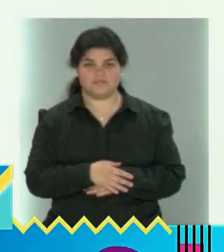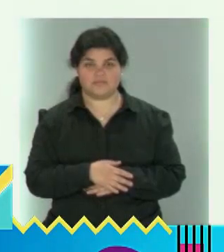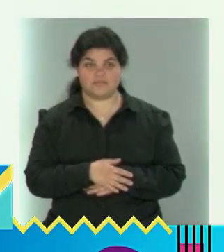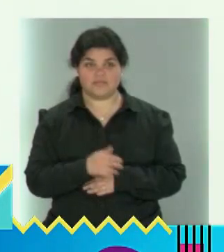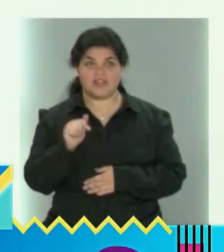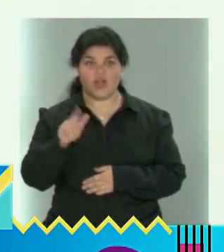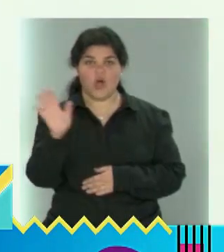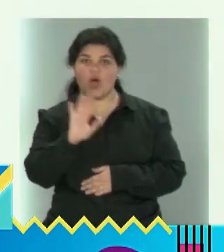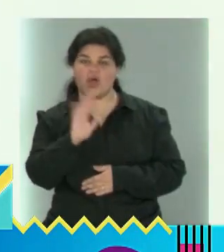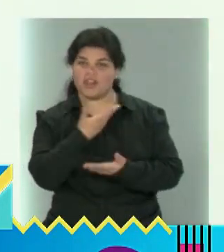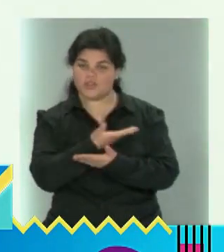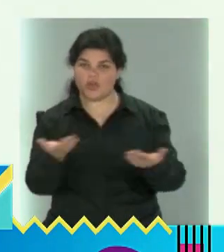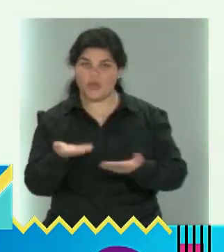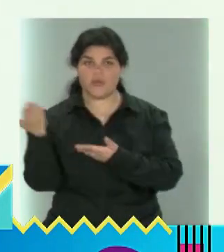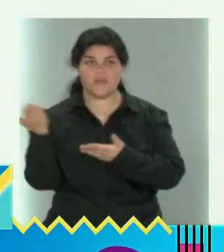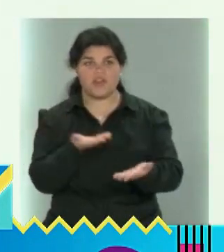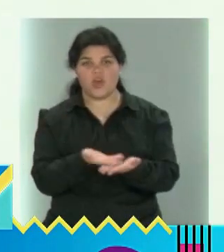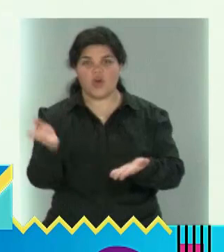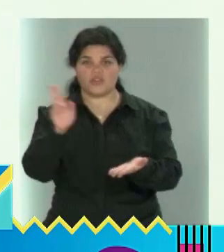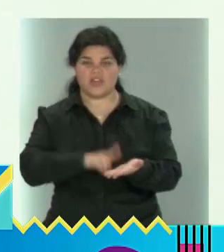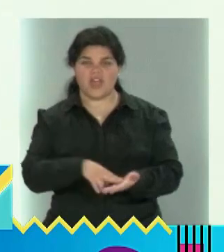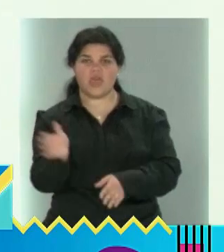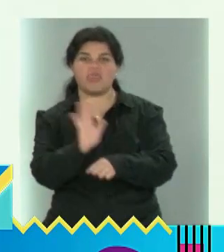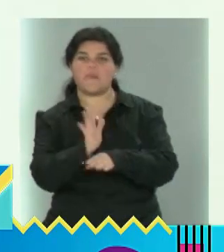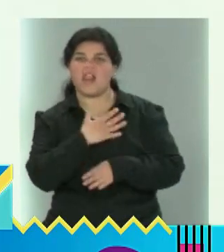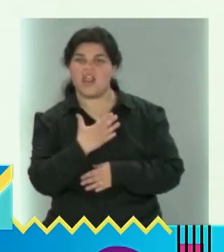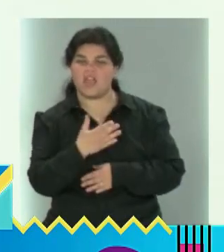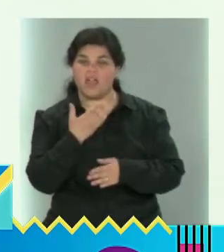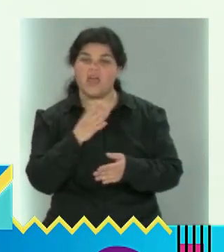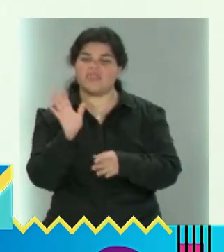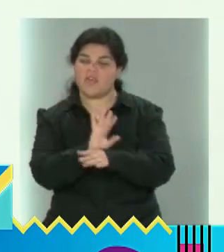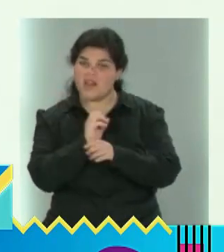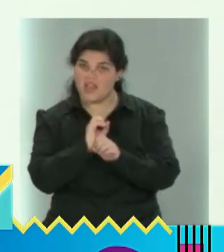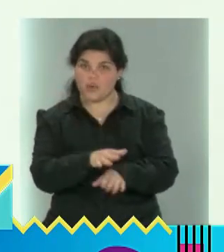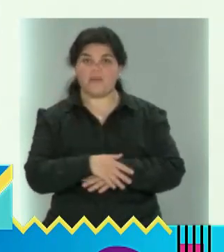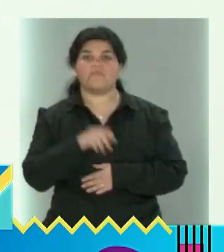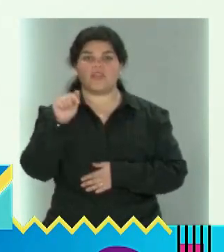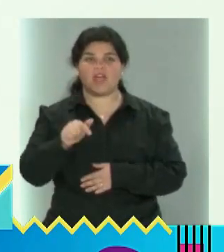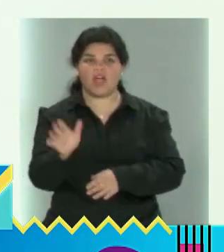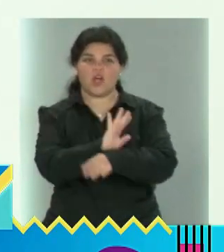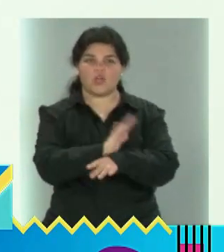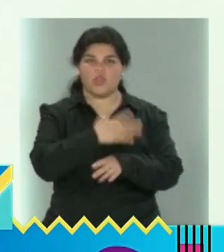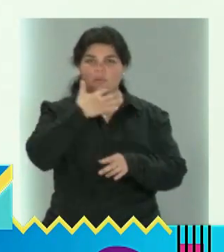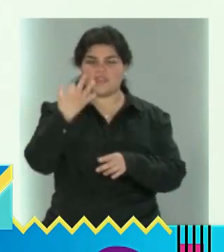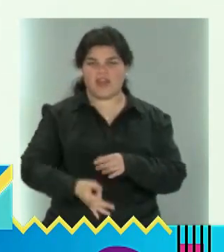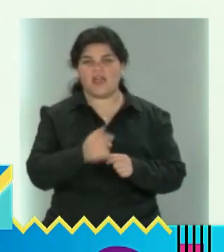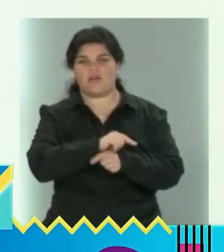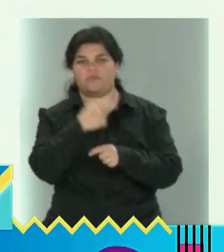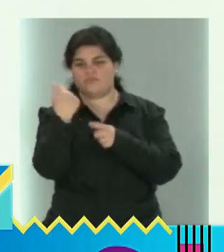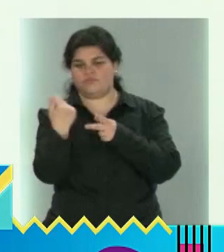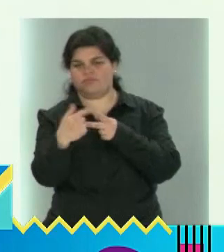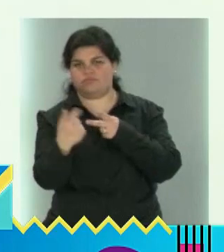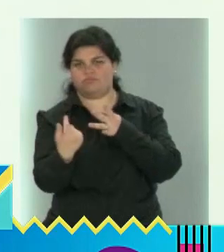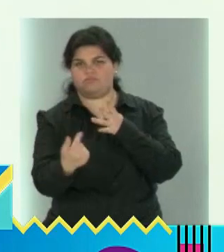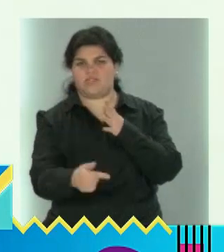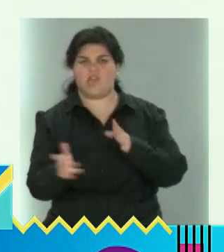Hola a todos, bienvenidos una vez más a Un de Película, un espacio hermoso donde vamos a ver cortometrajes, videoclips, películas y cualquier